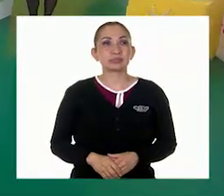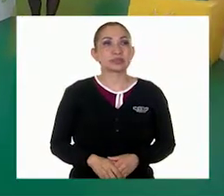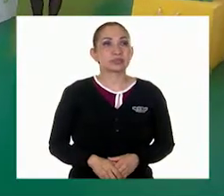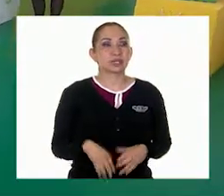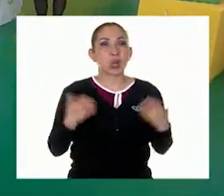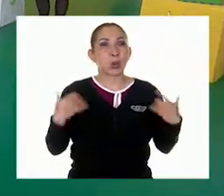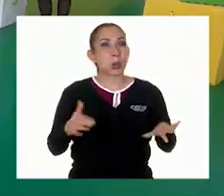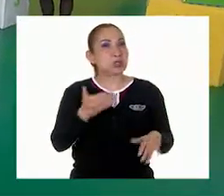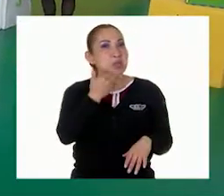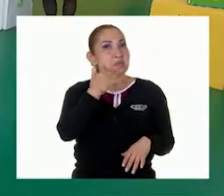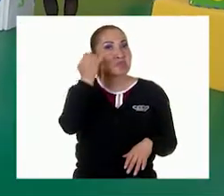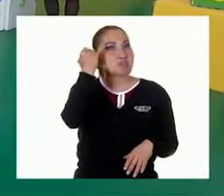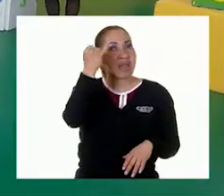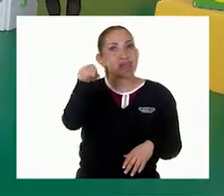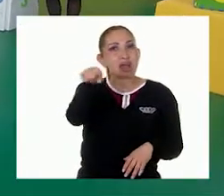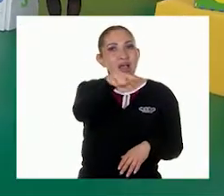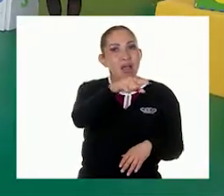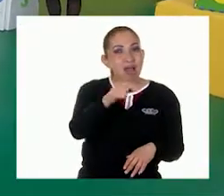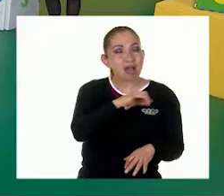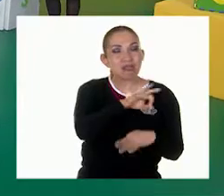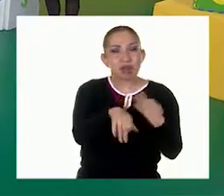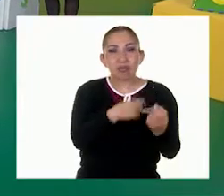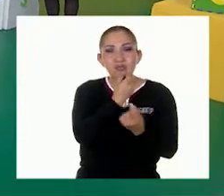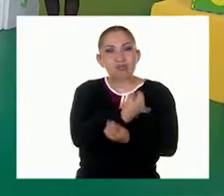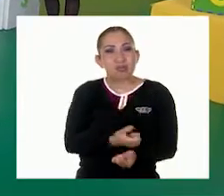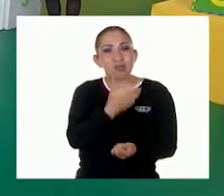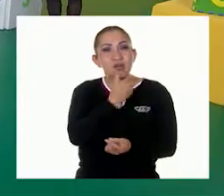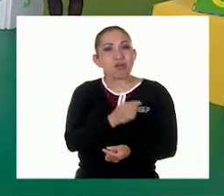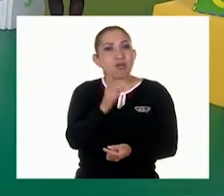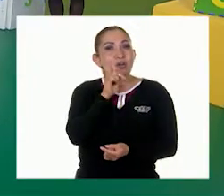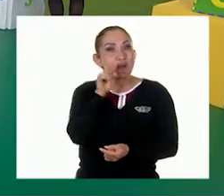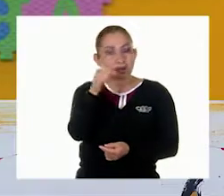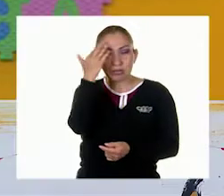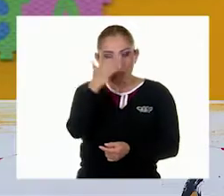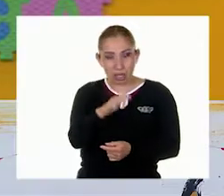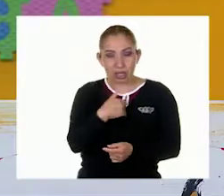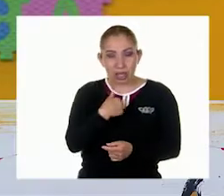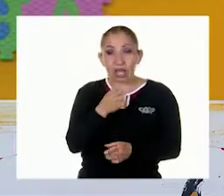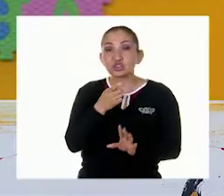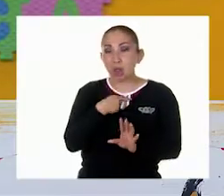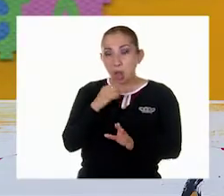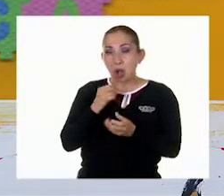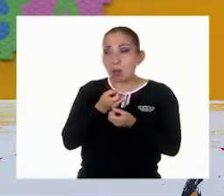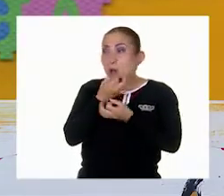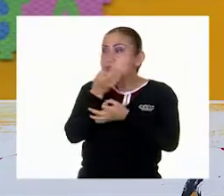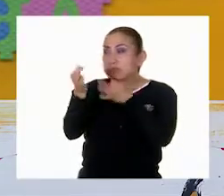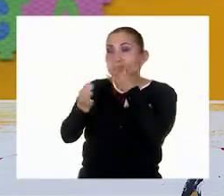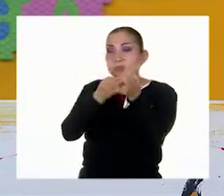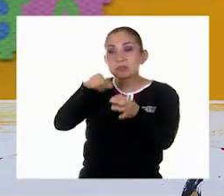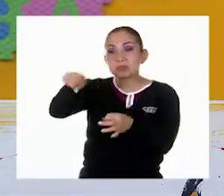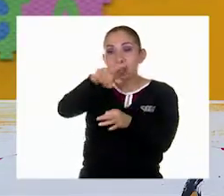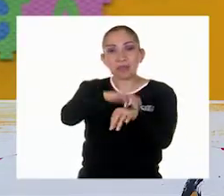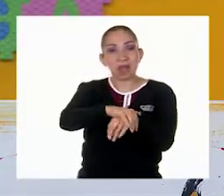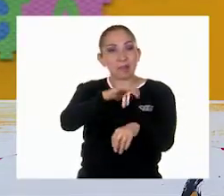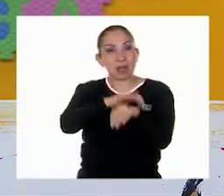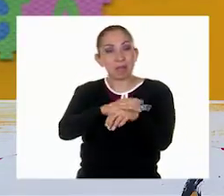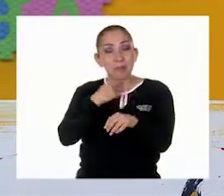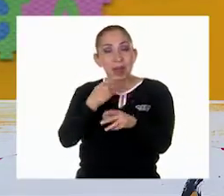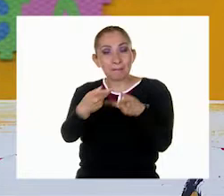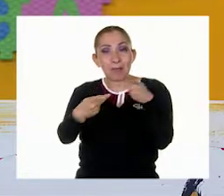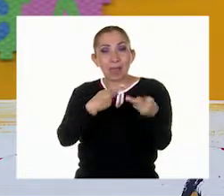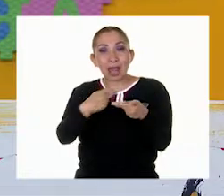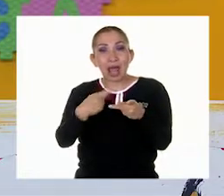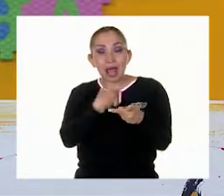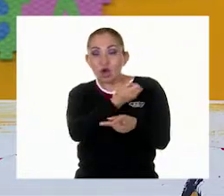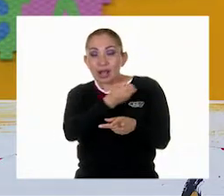¡Ay, qué buenas ideas nos dan todas las niñas y los niños! ¿Saben qué? Las voy a compartir con mis amigos para organizar campañas